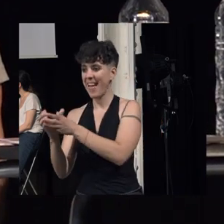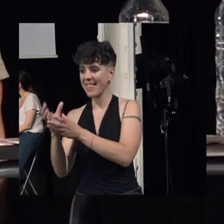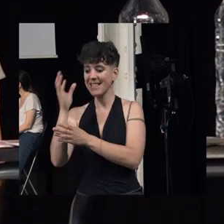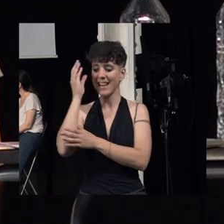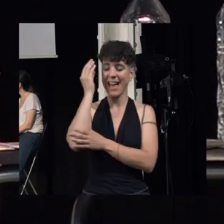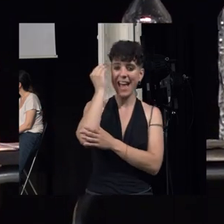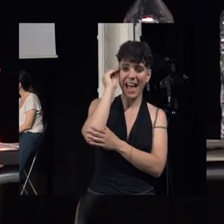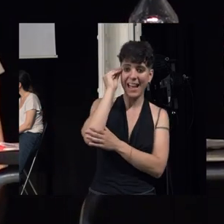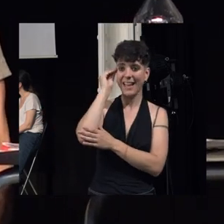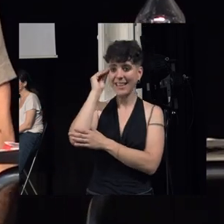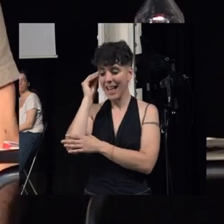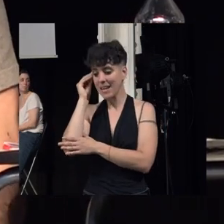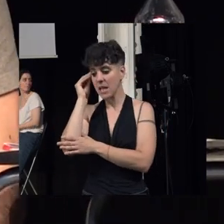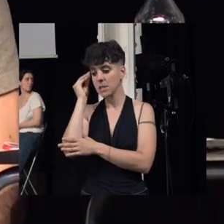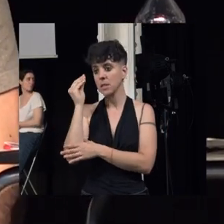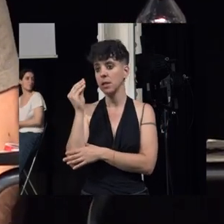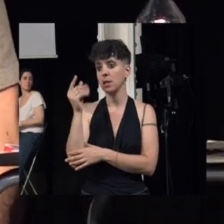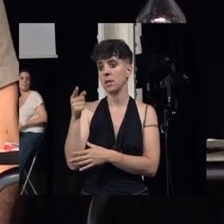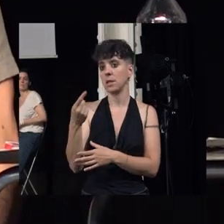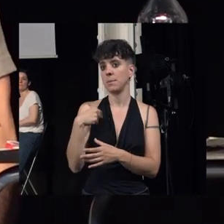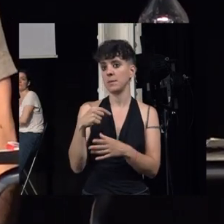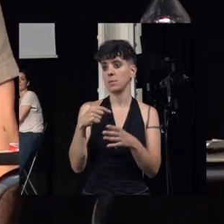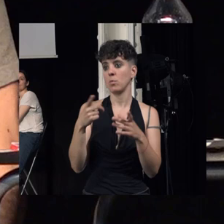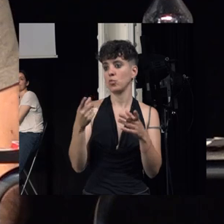se estaban haciendo expulsar de sus